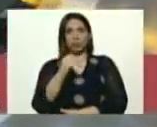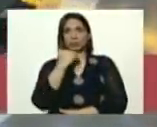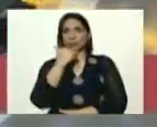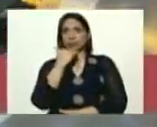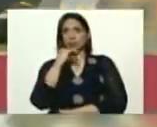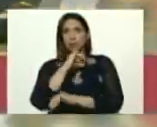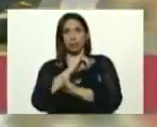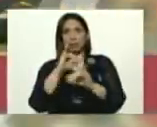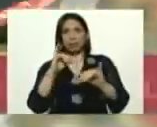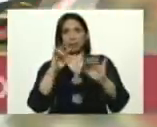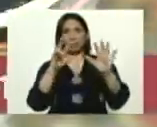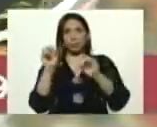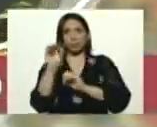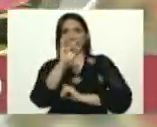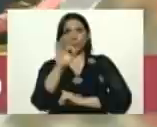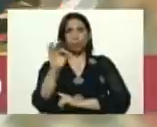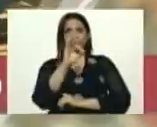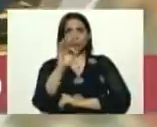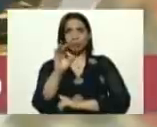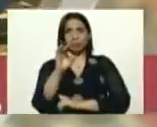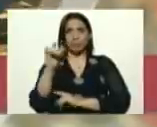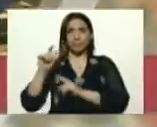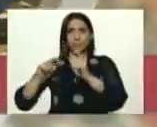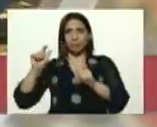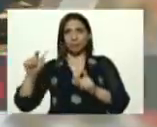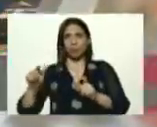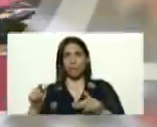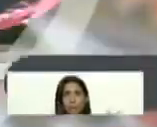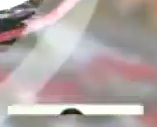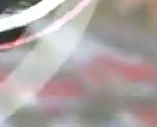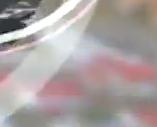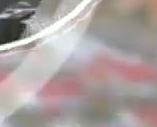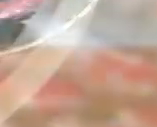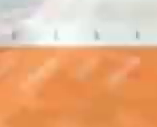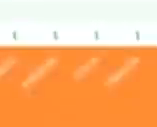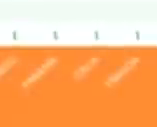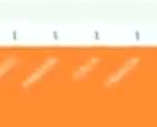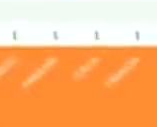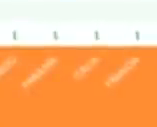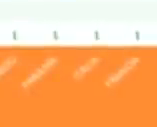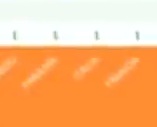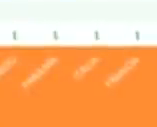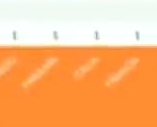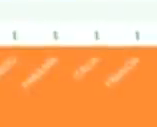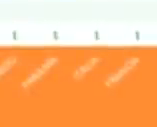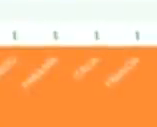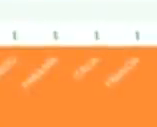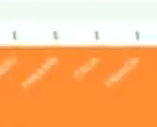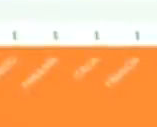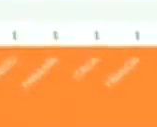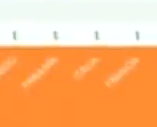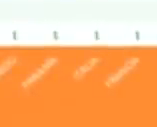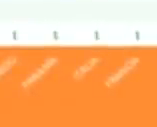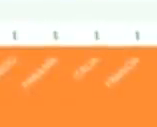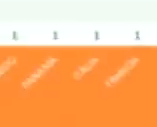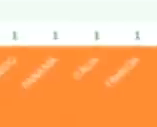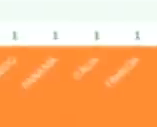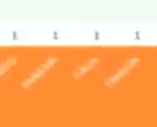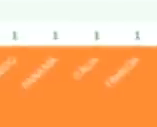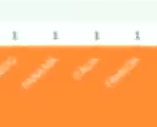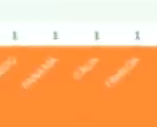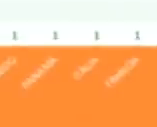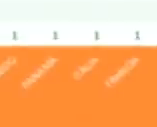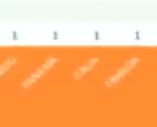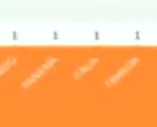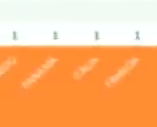ya al 80% de los casos en Venezuela son casos importados de Colombia, de Brasil y de